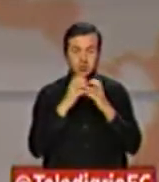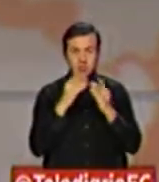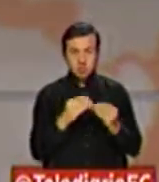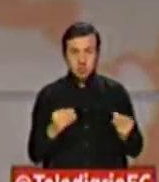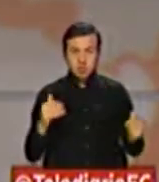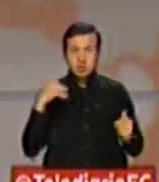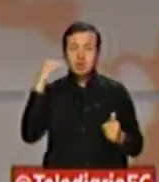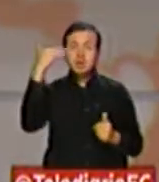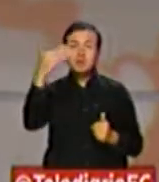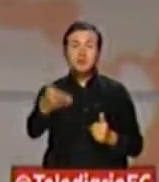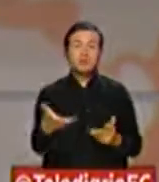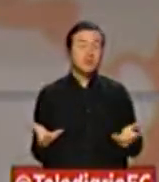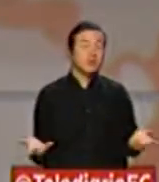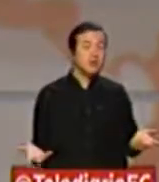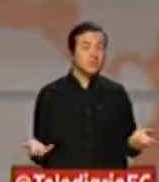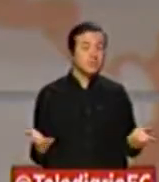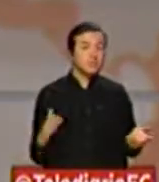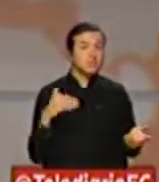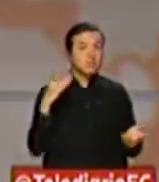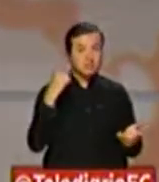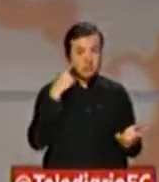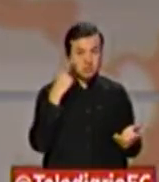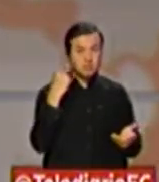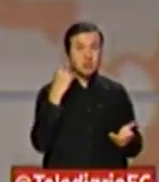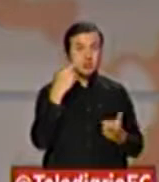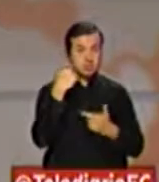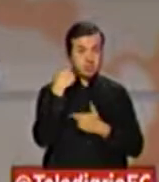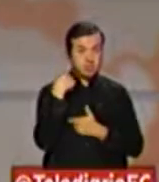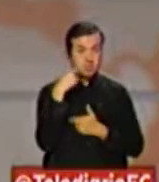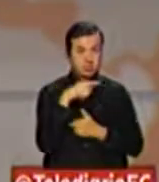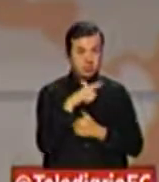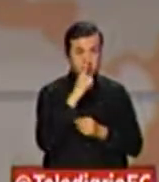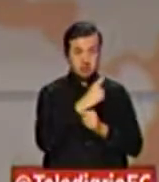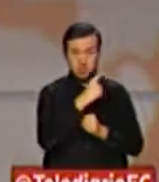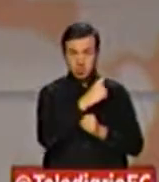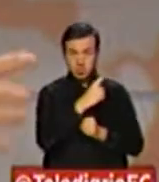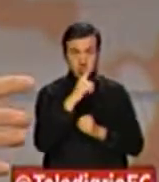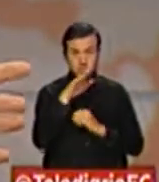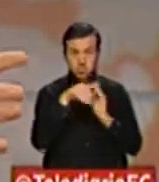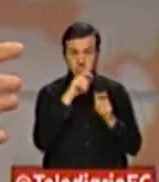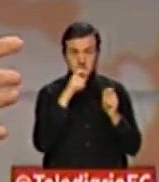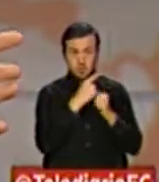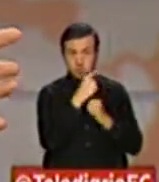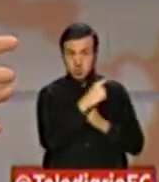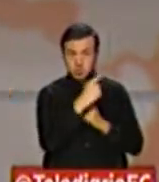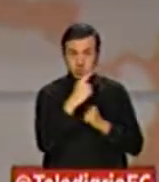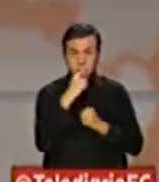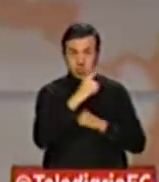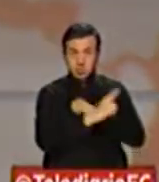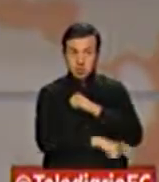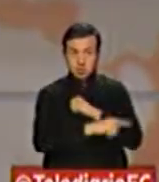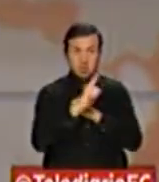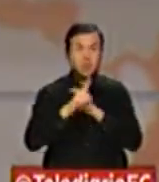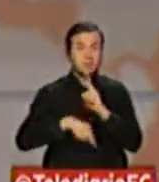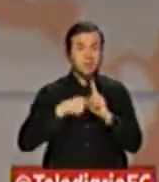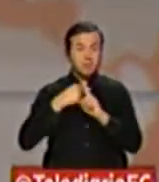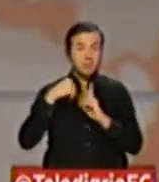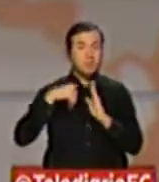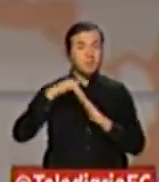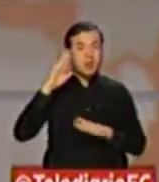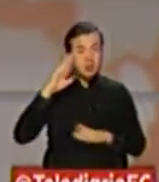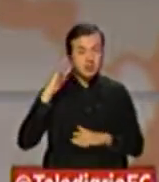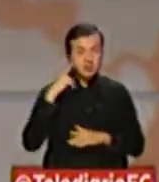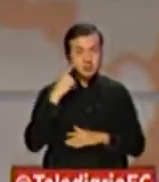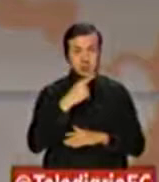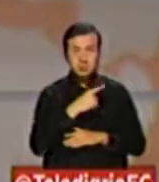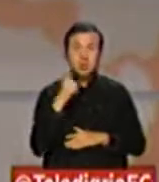¿y después de eso? ¿Qué más? Tenemos que establecer tanto las responsabilidades individuales de todas las personas que participaron, pero más aún, algo más profundo,